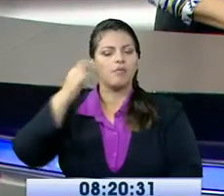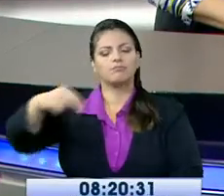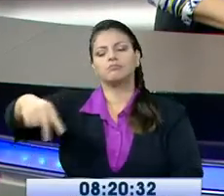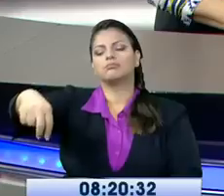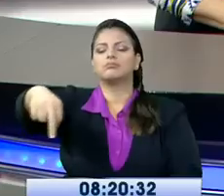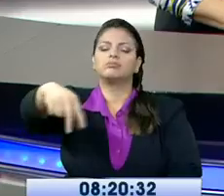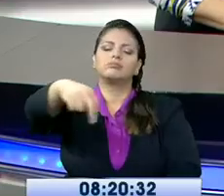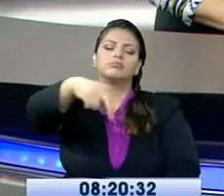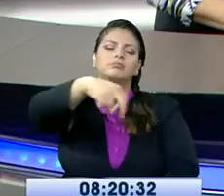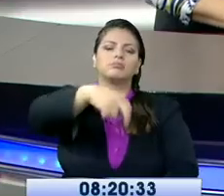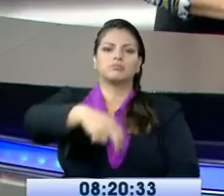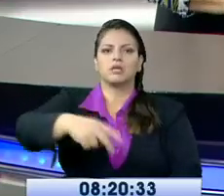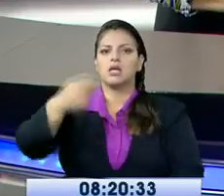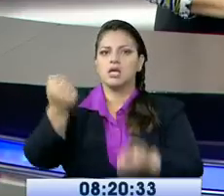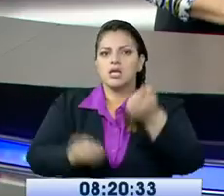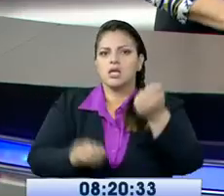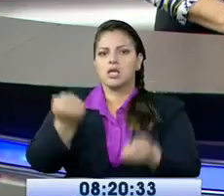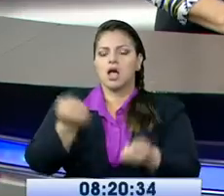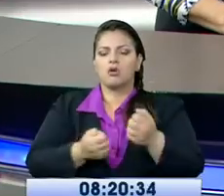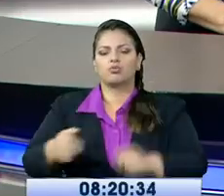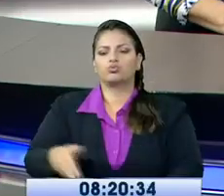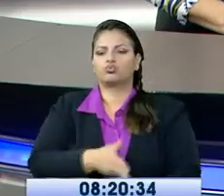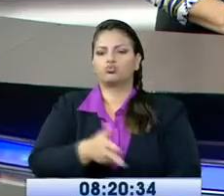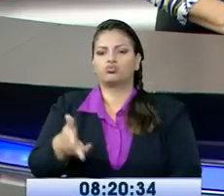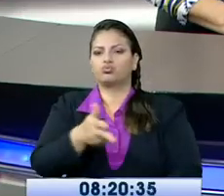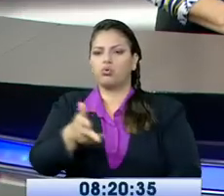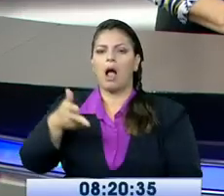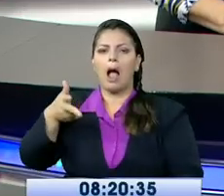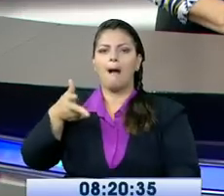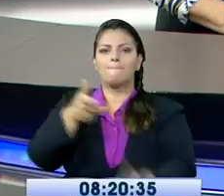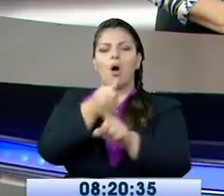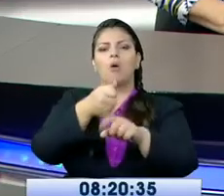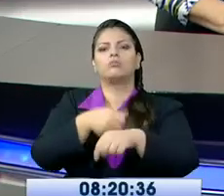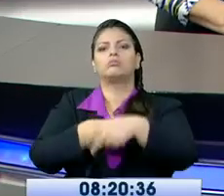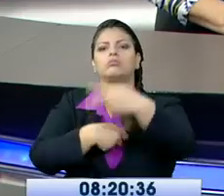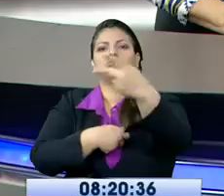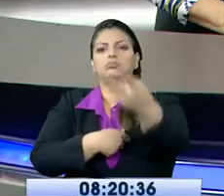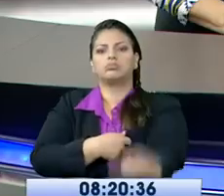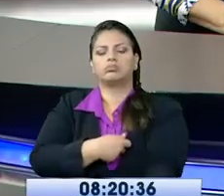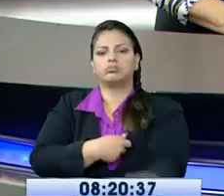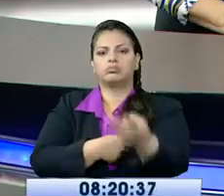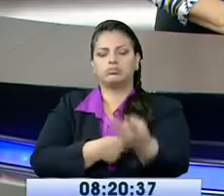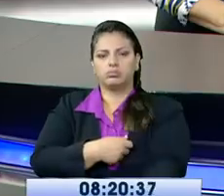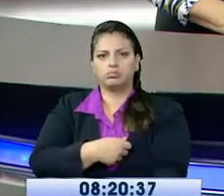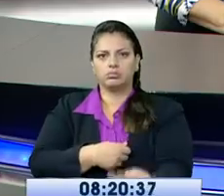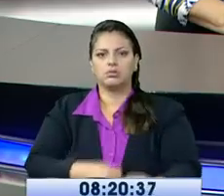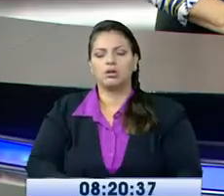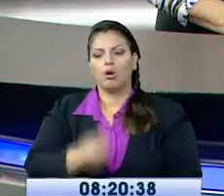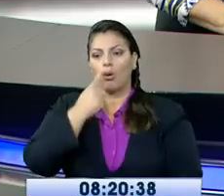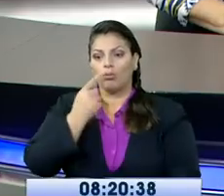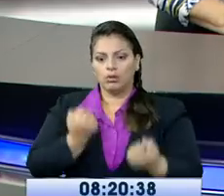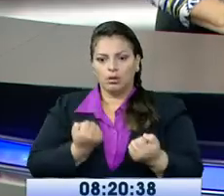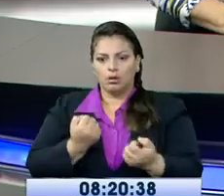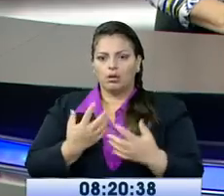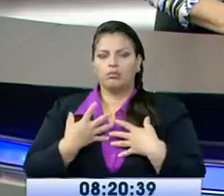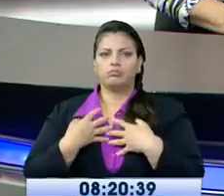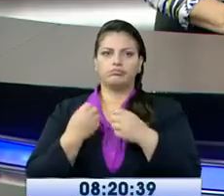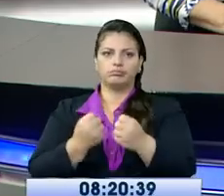un auto, del auto involucrado en este percance, permanece retenido para investigaciones.